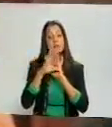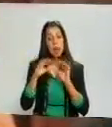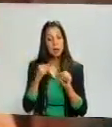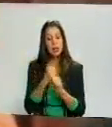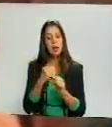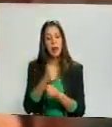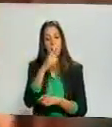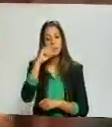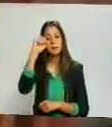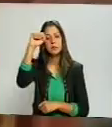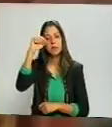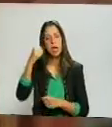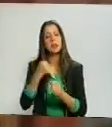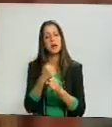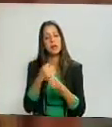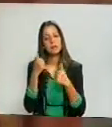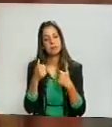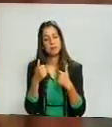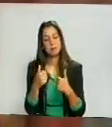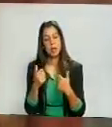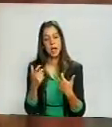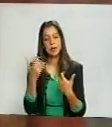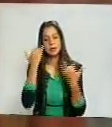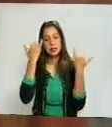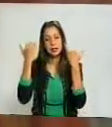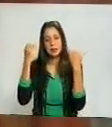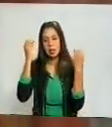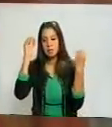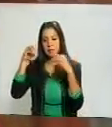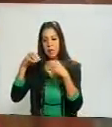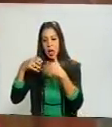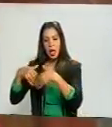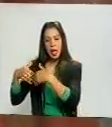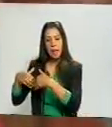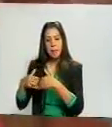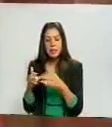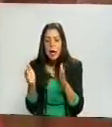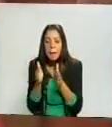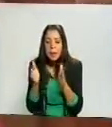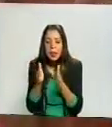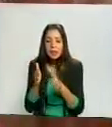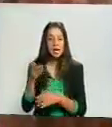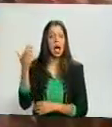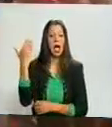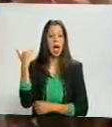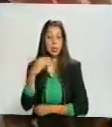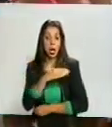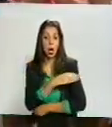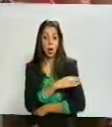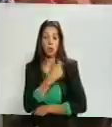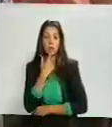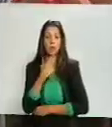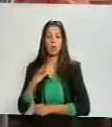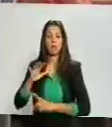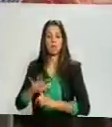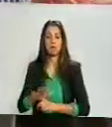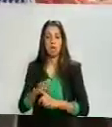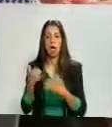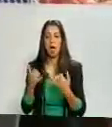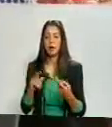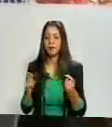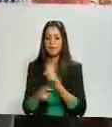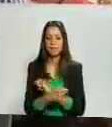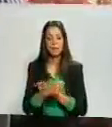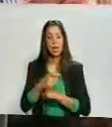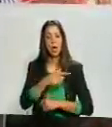Nicolás Maduro, de alianzas estratégicas con la pequeña minería, que anteriormente era explotada y que hoy es reivindicada por